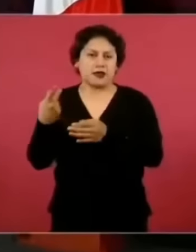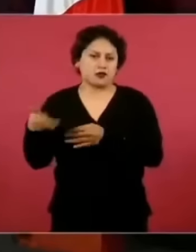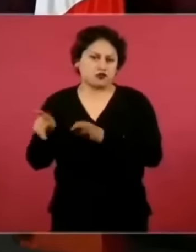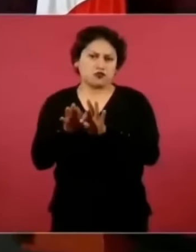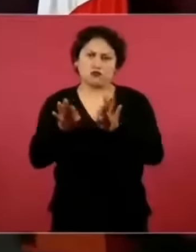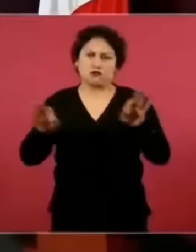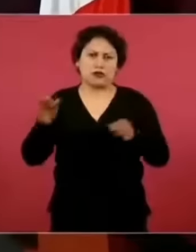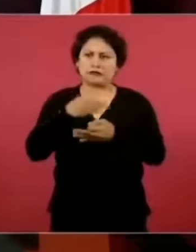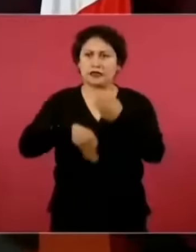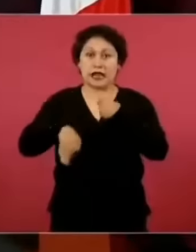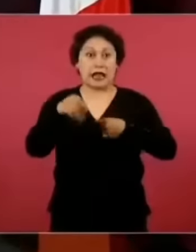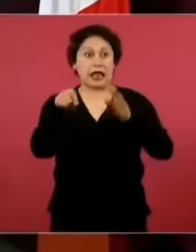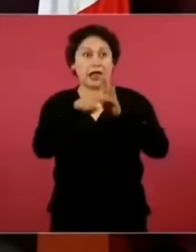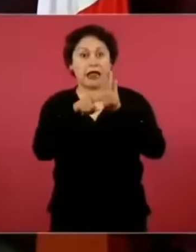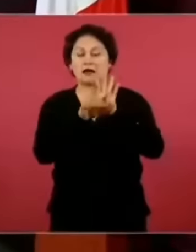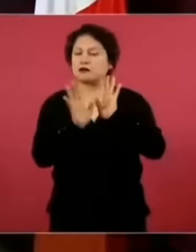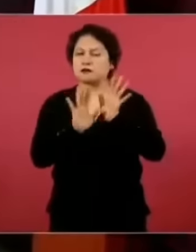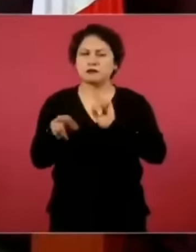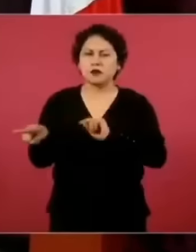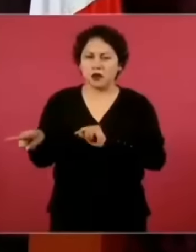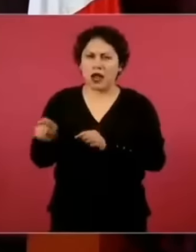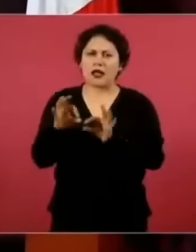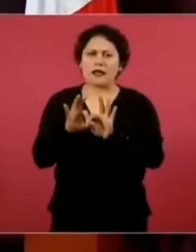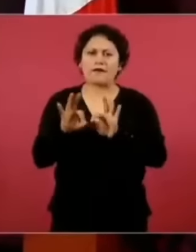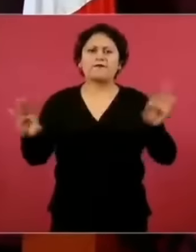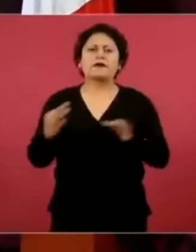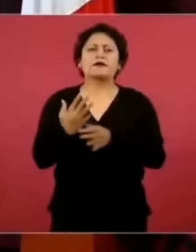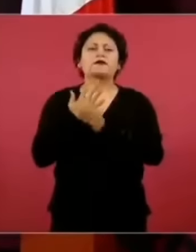No era nada más que el fin justifica los medios.